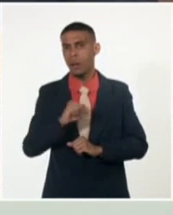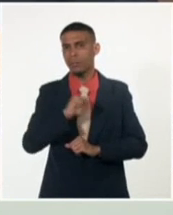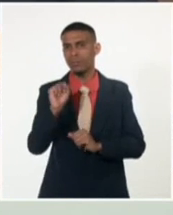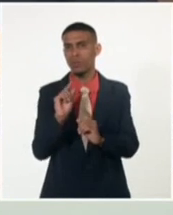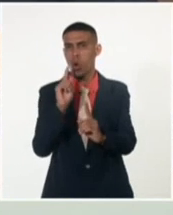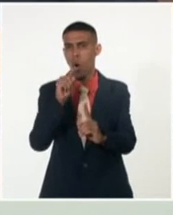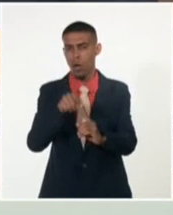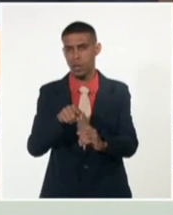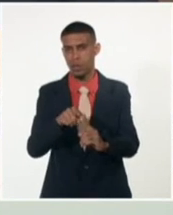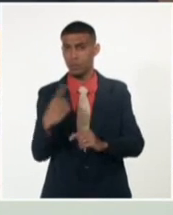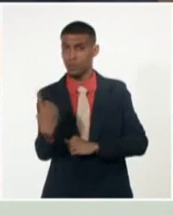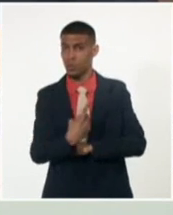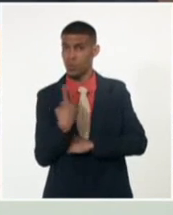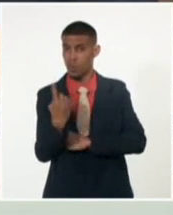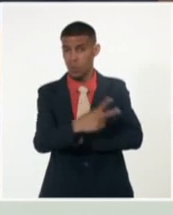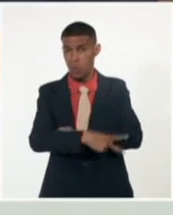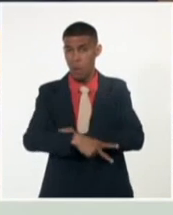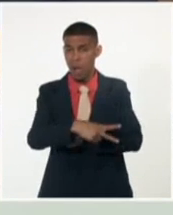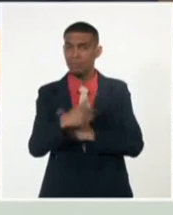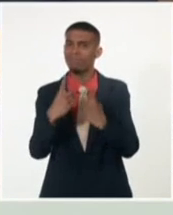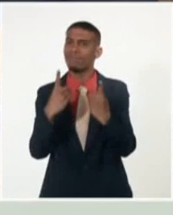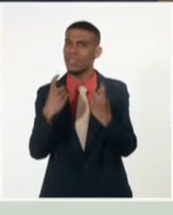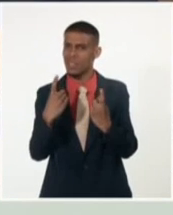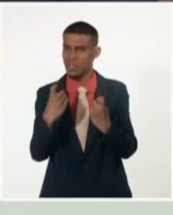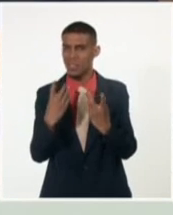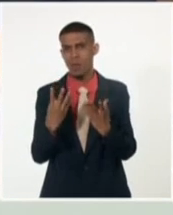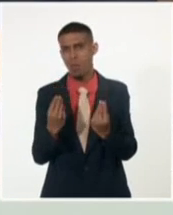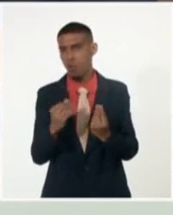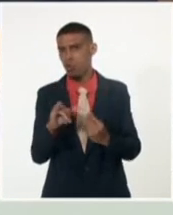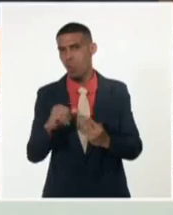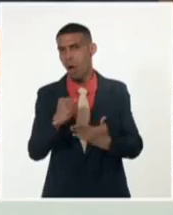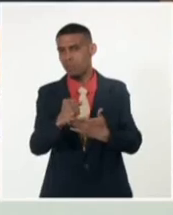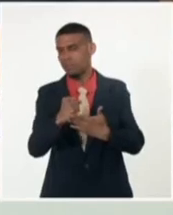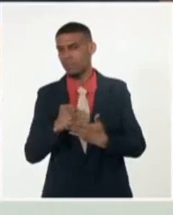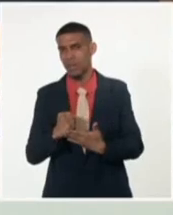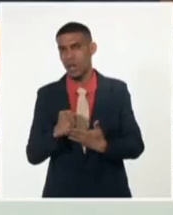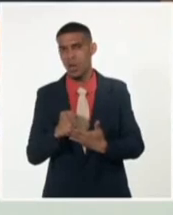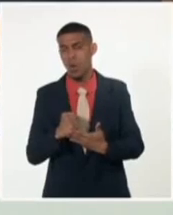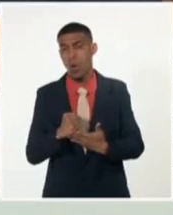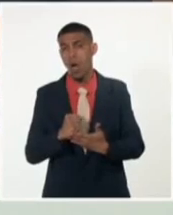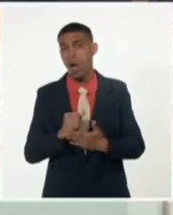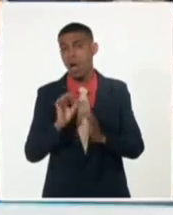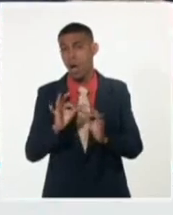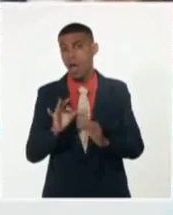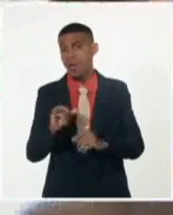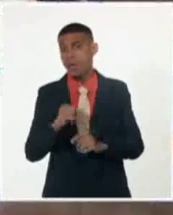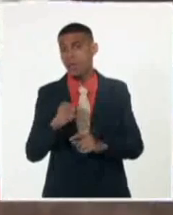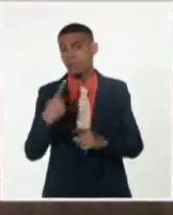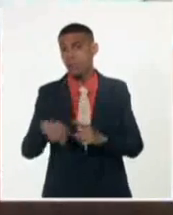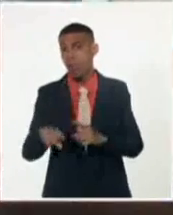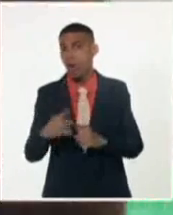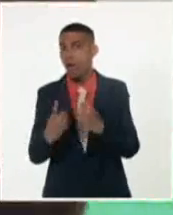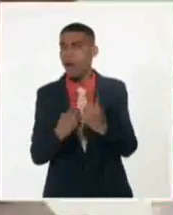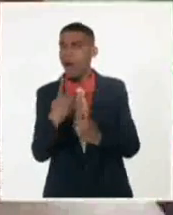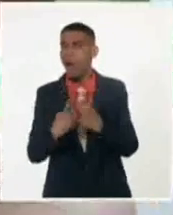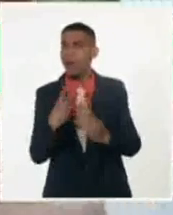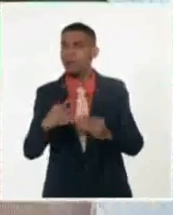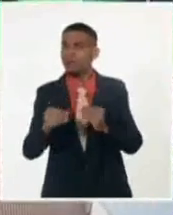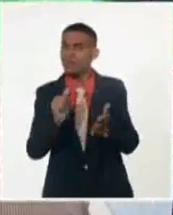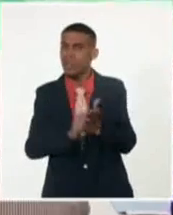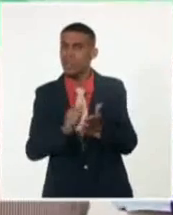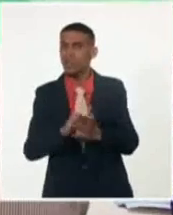Nuestros países necesitan recursos adicionales que sean respaldados con acciones concretas en materia de acceso a